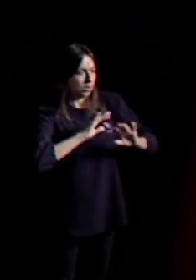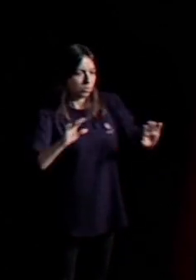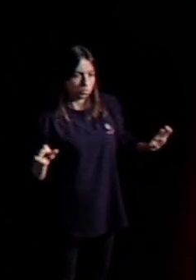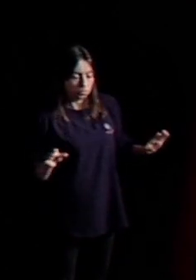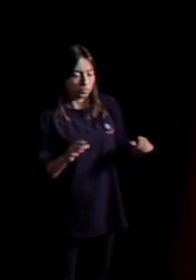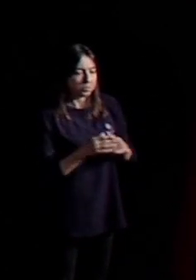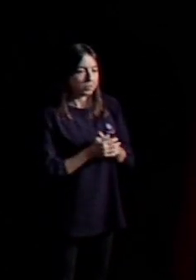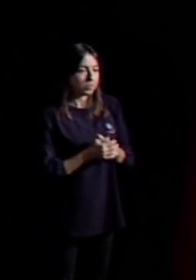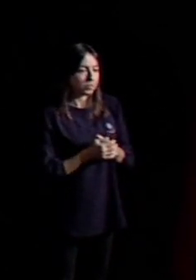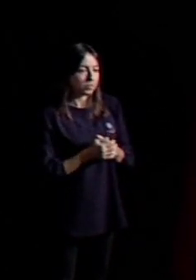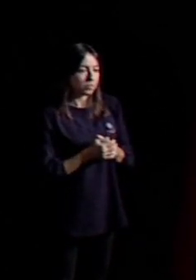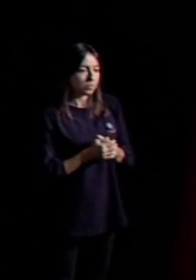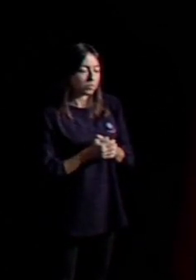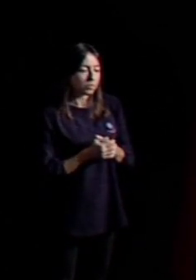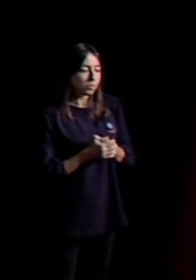ni muchísimo menos.